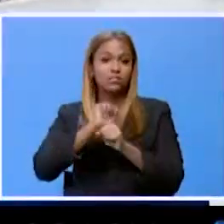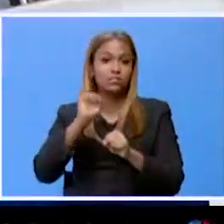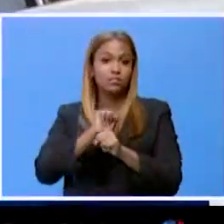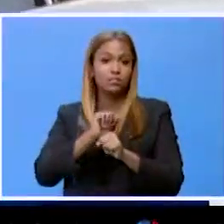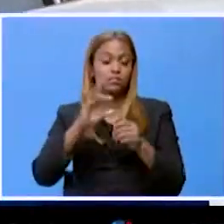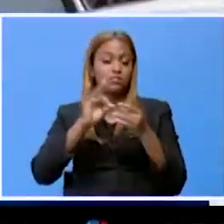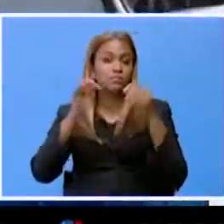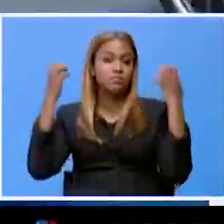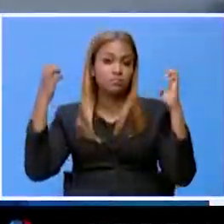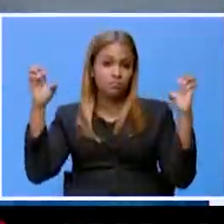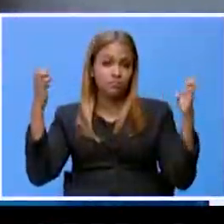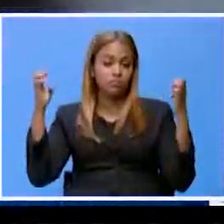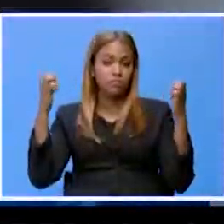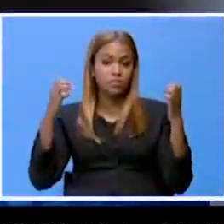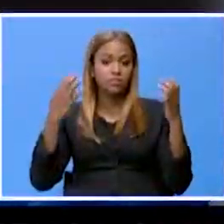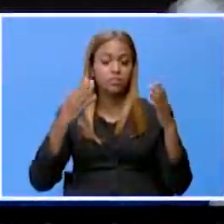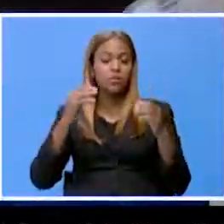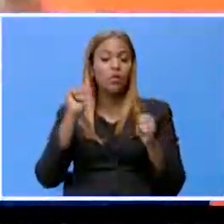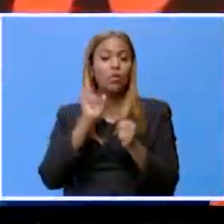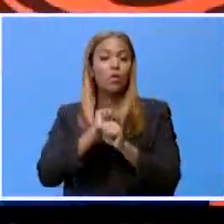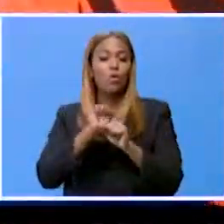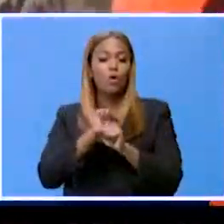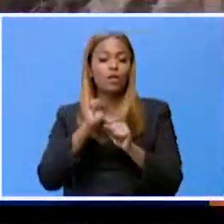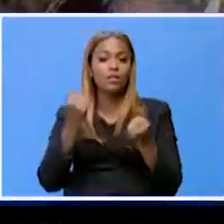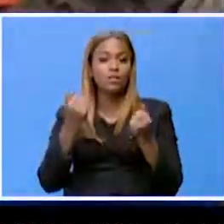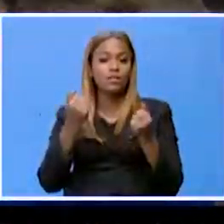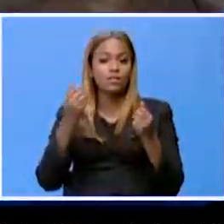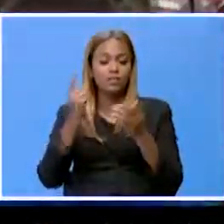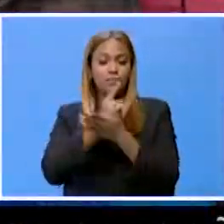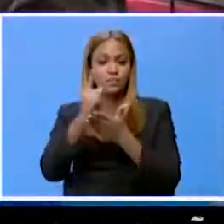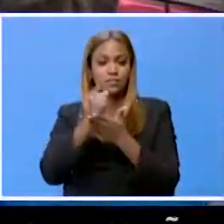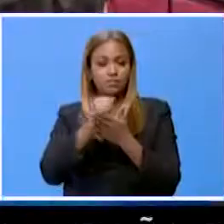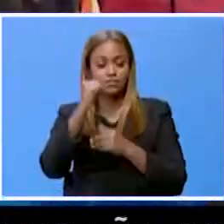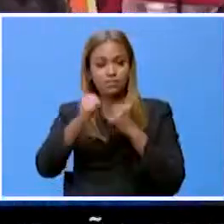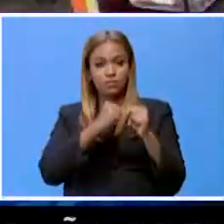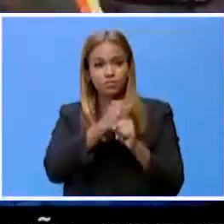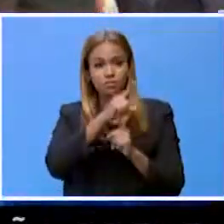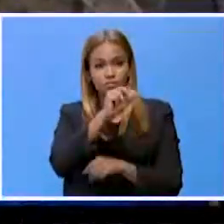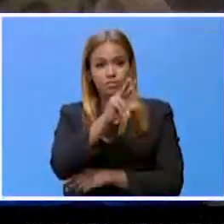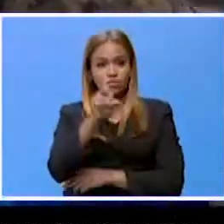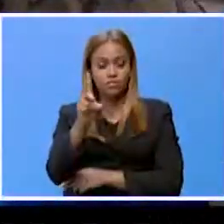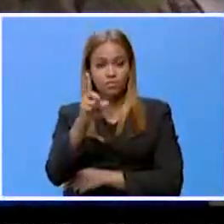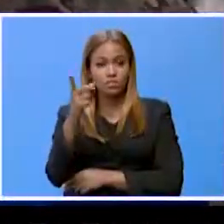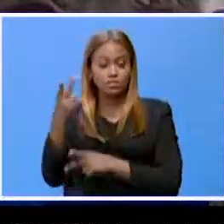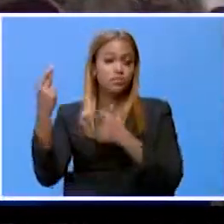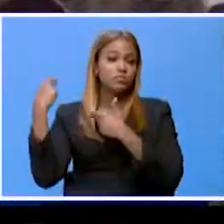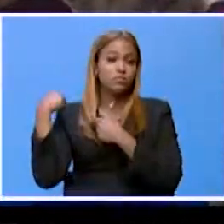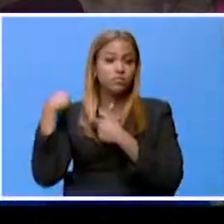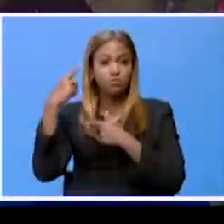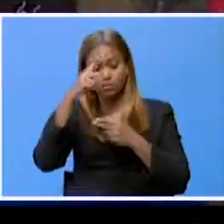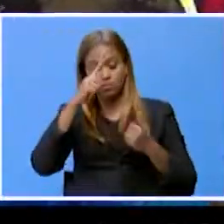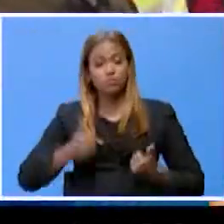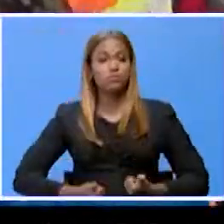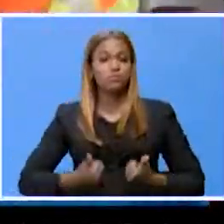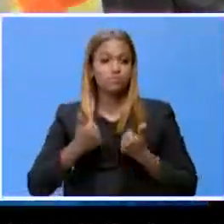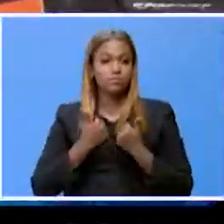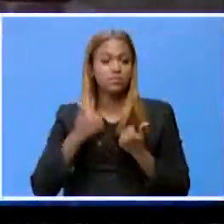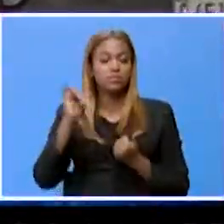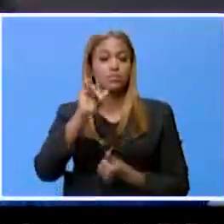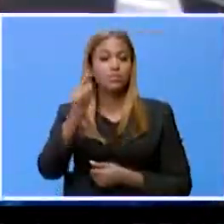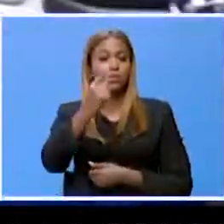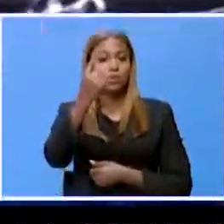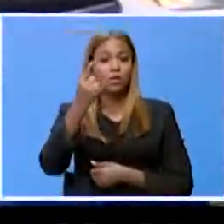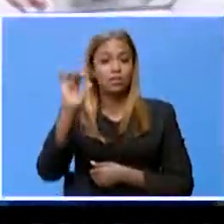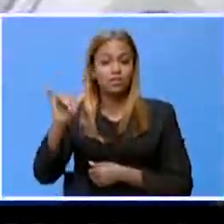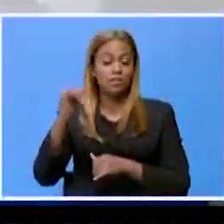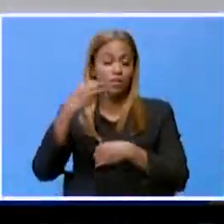Operaciones de Emergencia con el operativo Semana Santa 2021, un compromiso por la vida. Y solamente